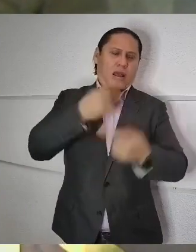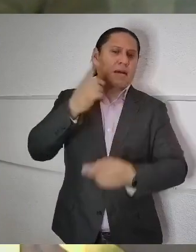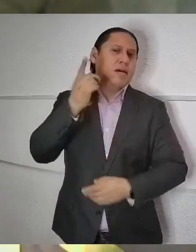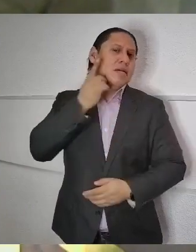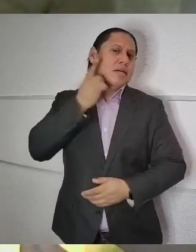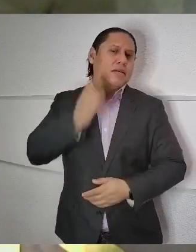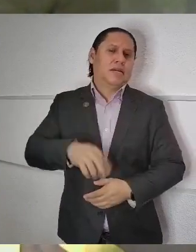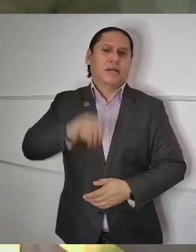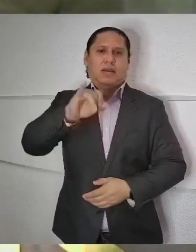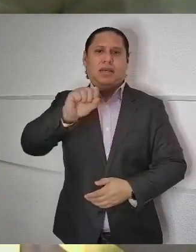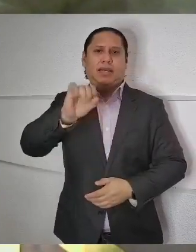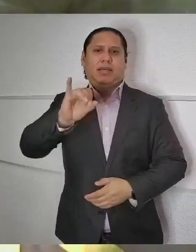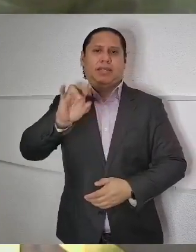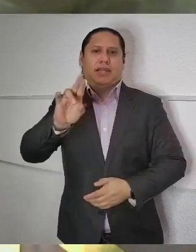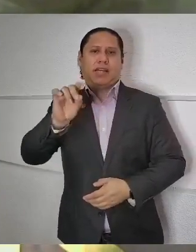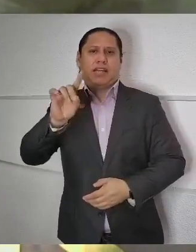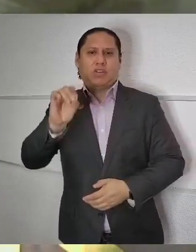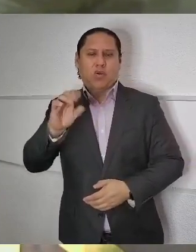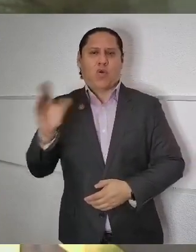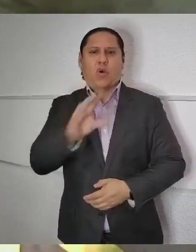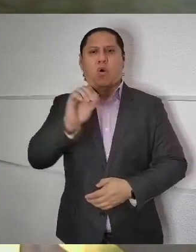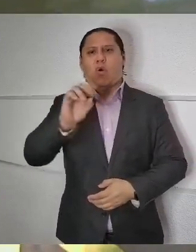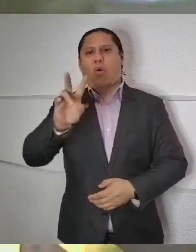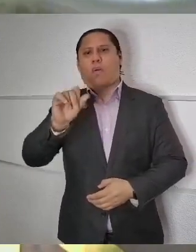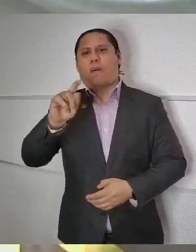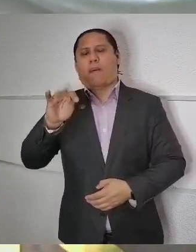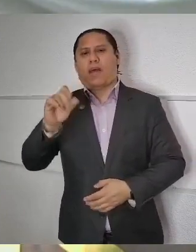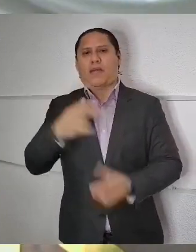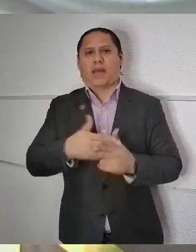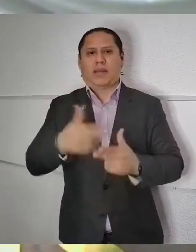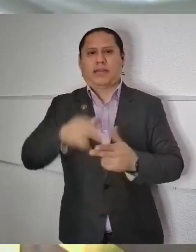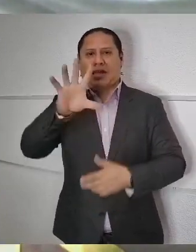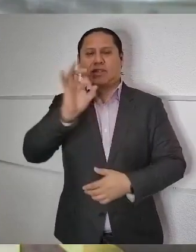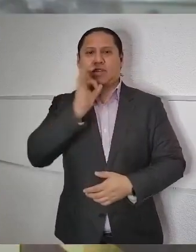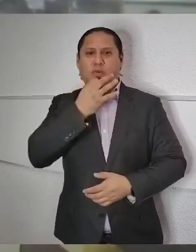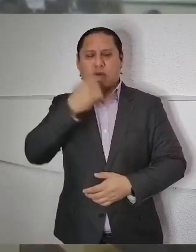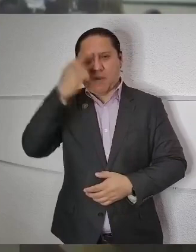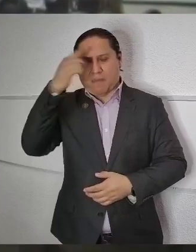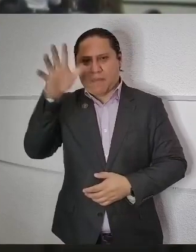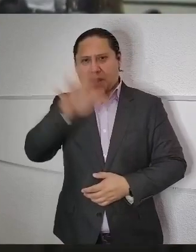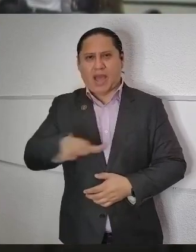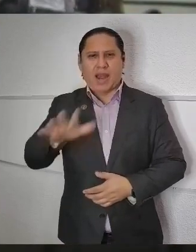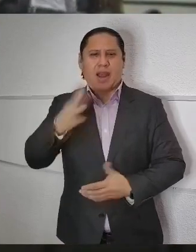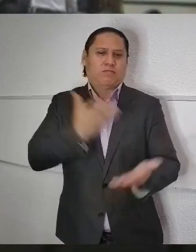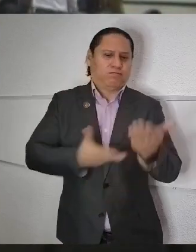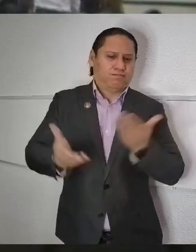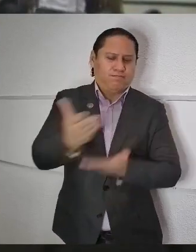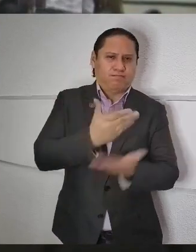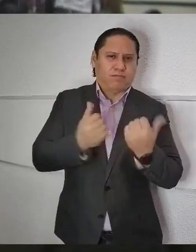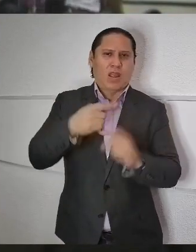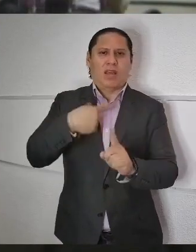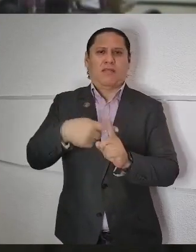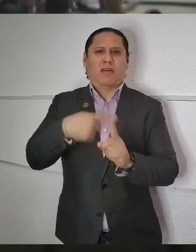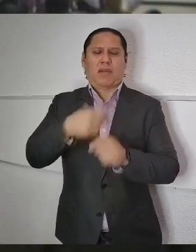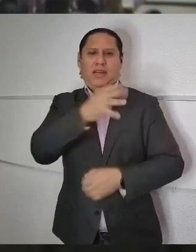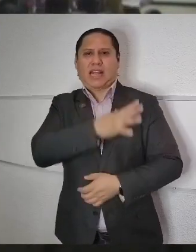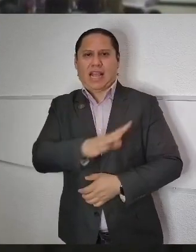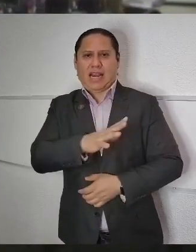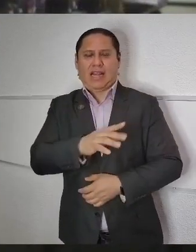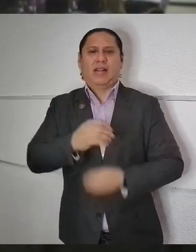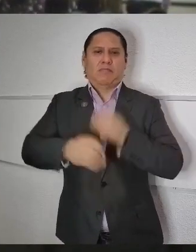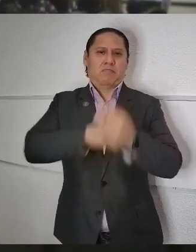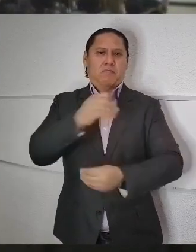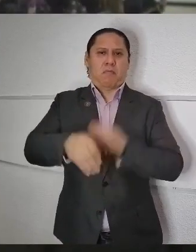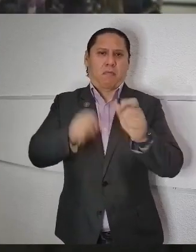al diputado Isidro Obando Medina hasta por 5 minutos para argumentar a favor en lo general del dictamen que